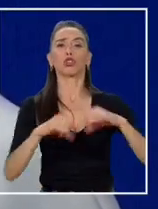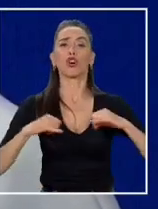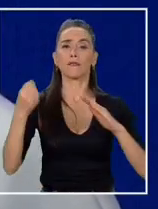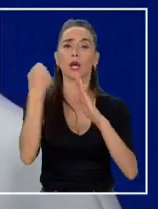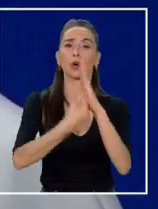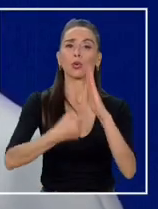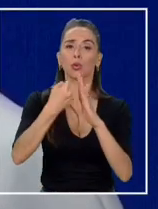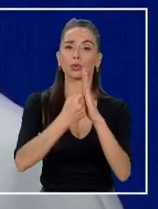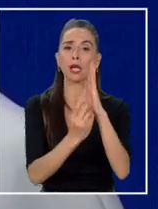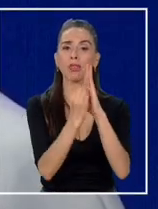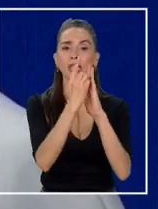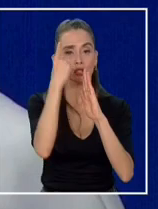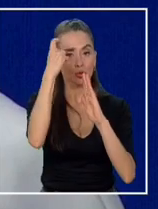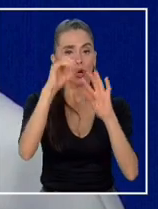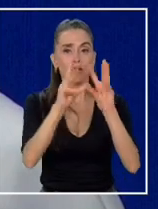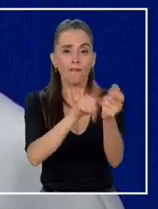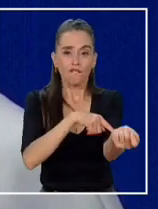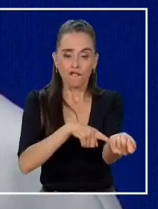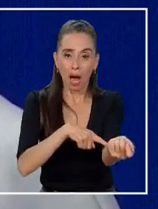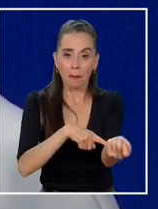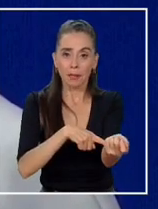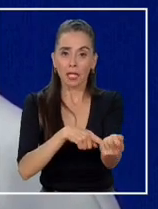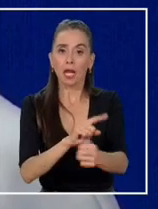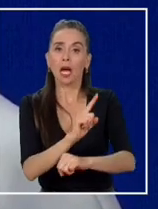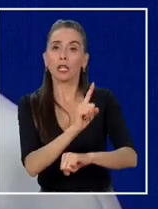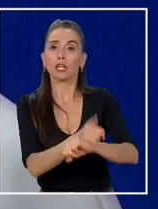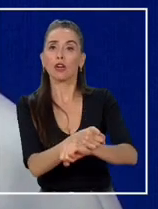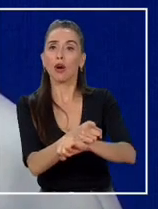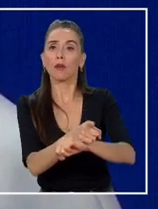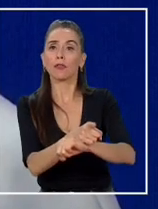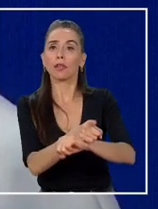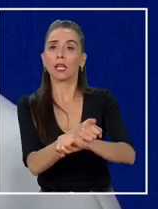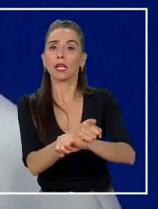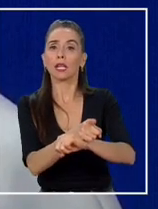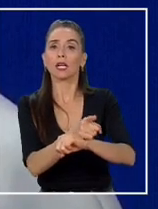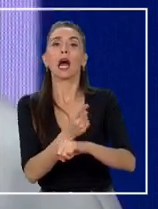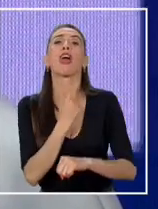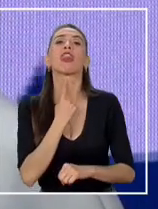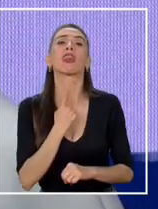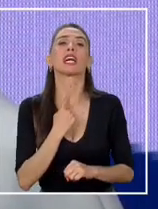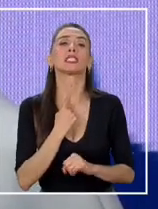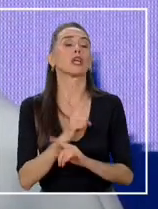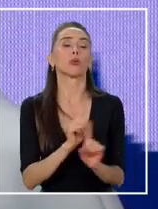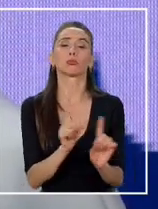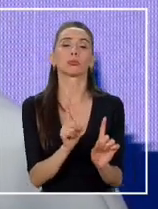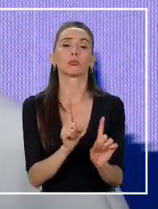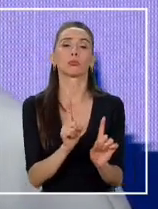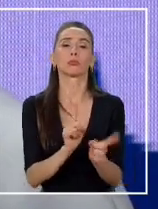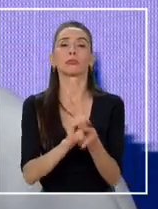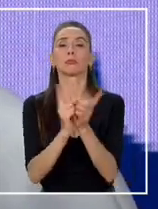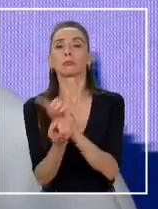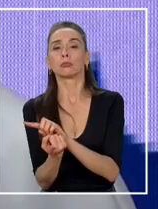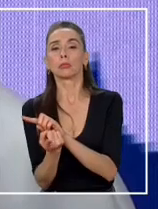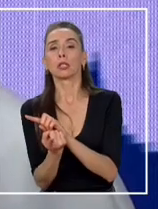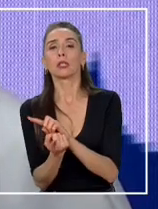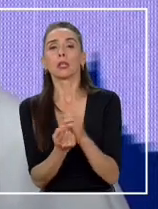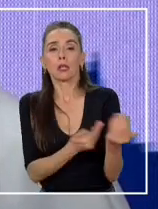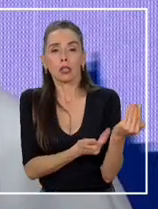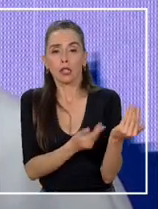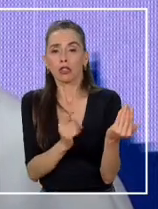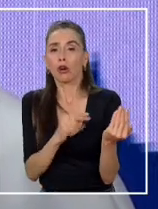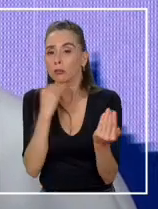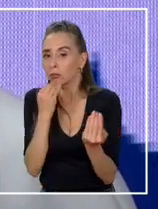por realizar su sueño familiar y se vean obligados a bajar el listón del deseo, conformándose con sustitutos